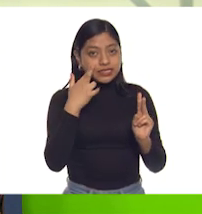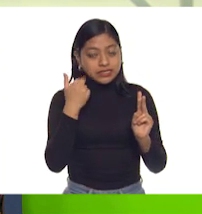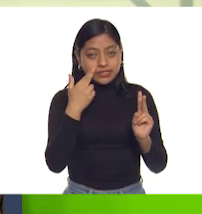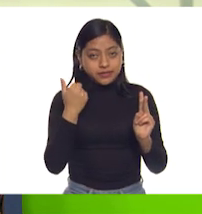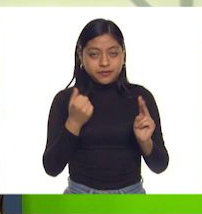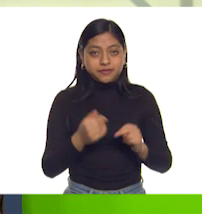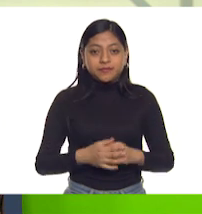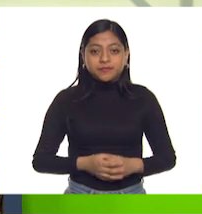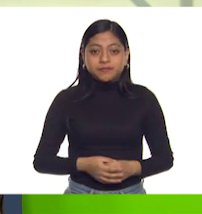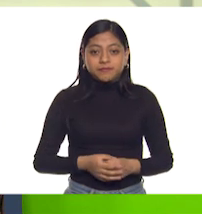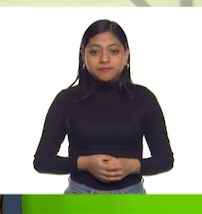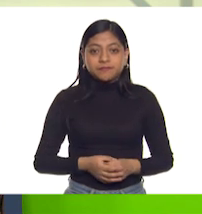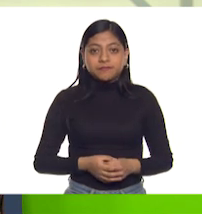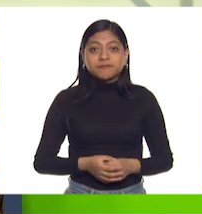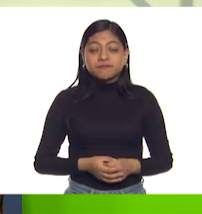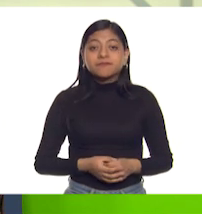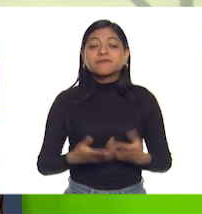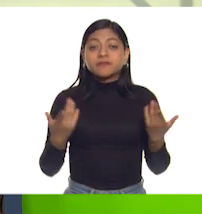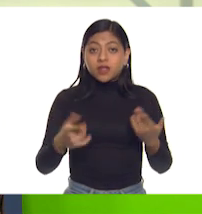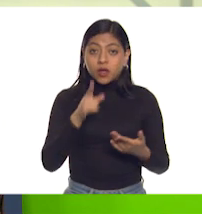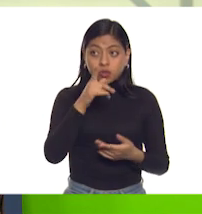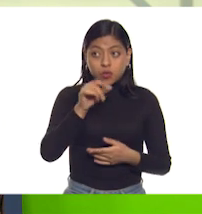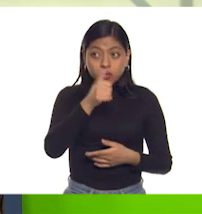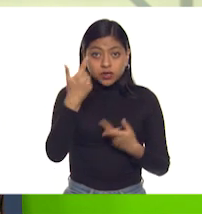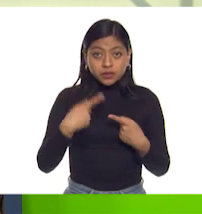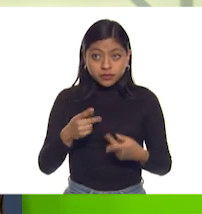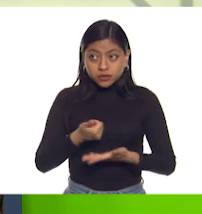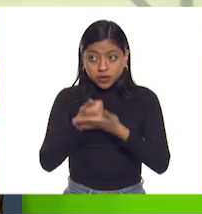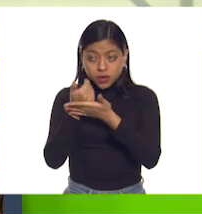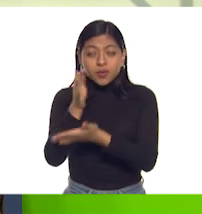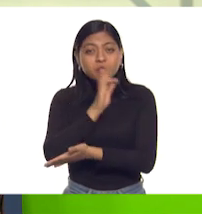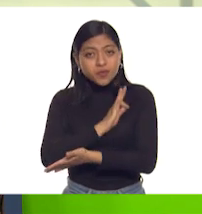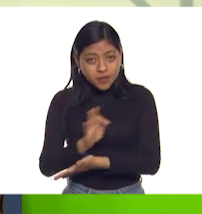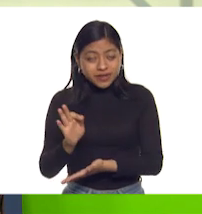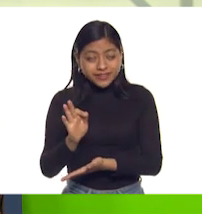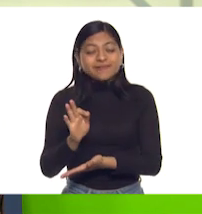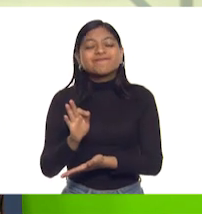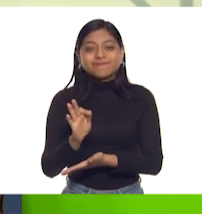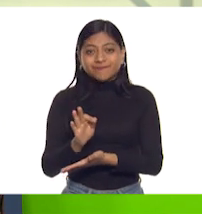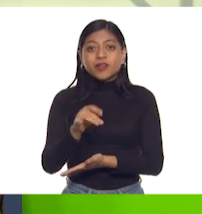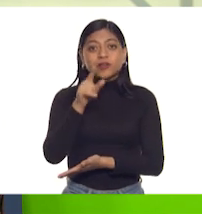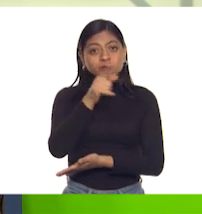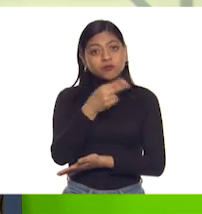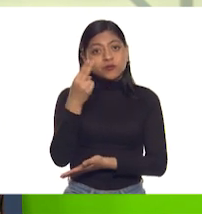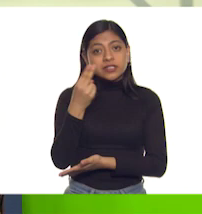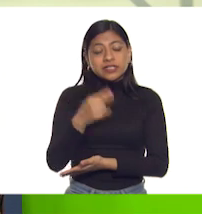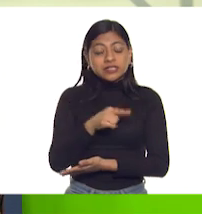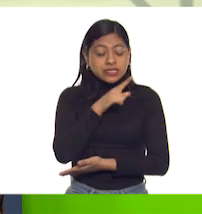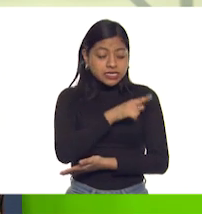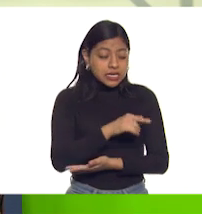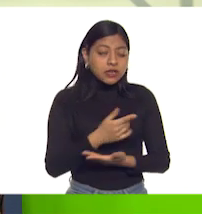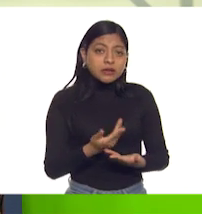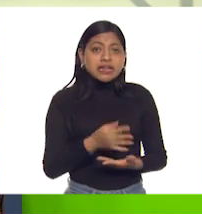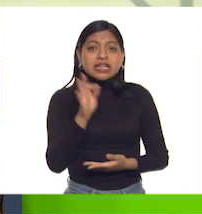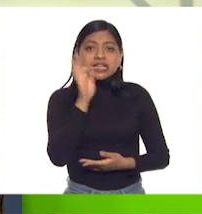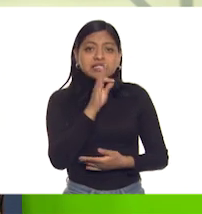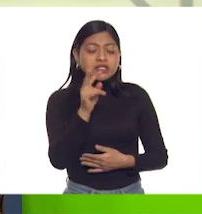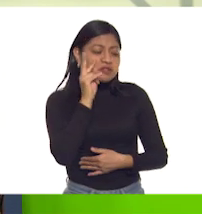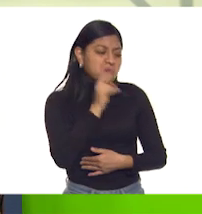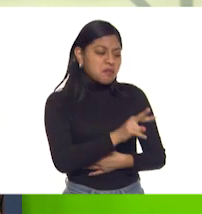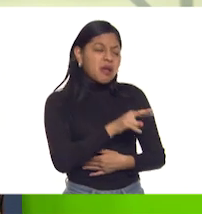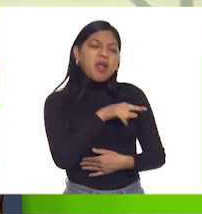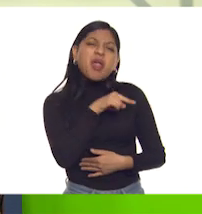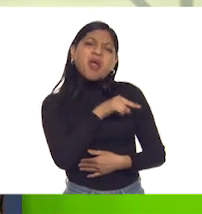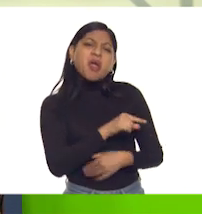posible, debemos ayudar a todo el mundo. Con frecuencia necesitamos de alguien más pequeño que nosotros.